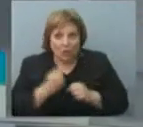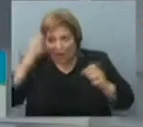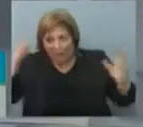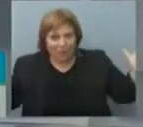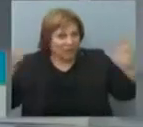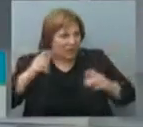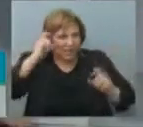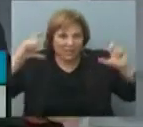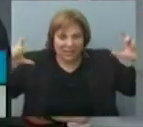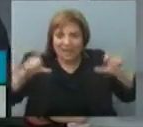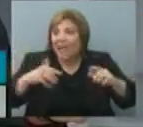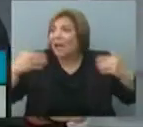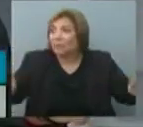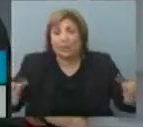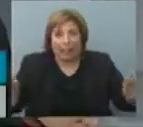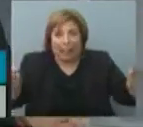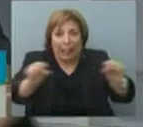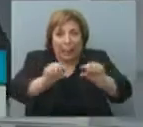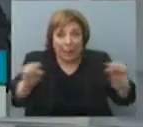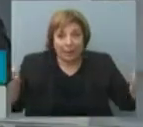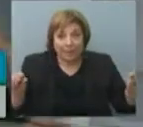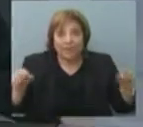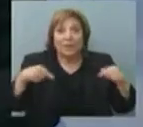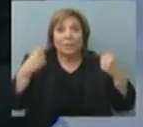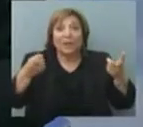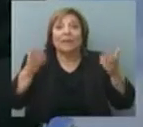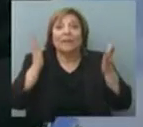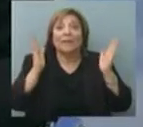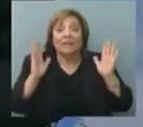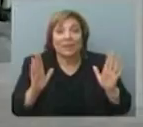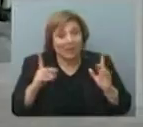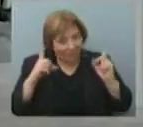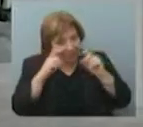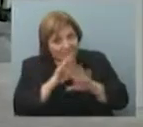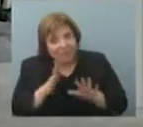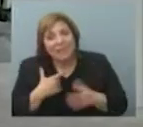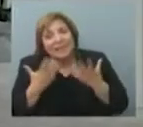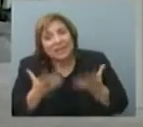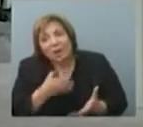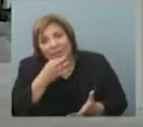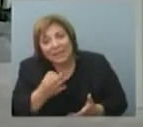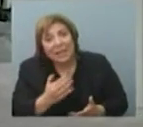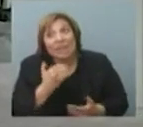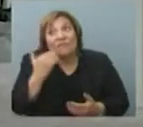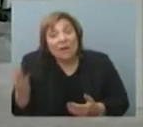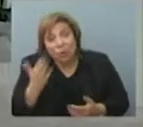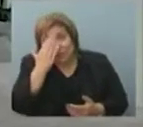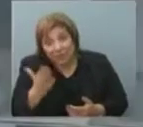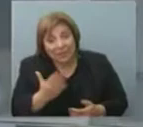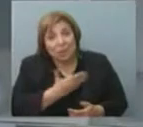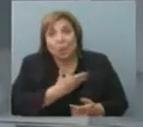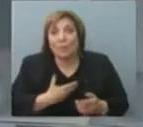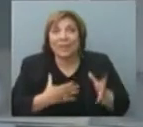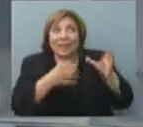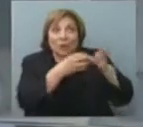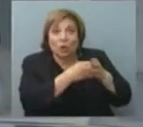dentro del gobierno qué te queda afuera la verdad Entonces para el final es difícil no pero quiero decir a favor del frente los gobiernos nacionales